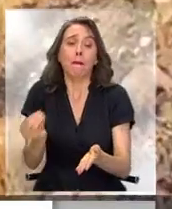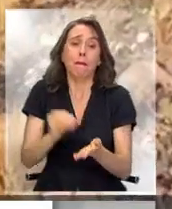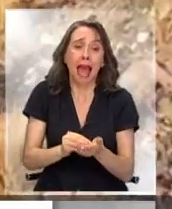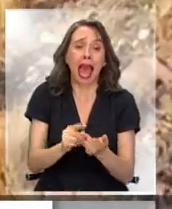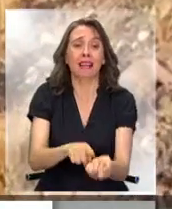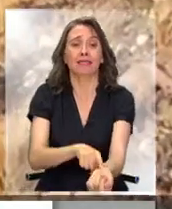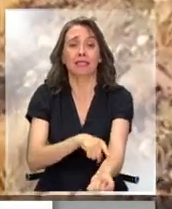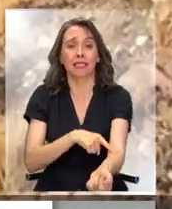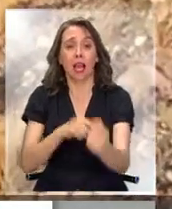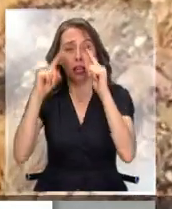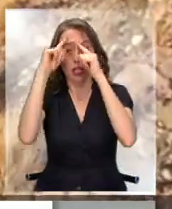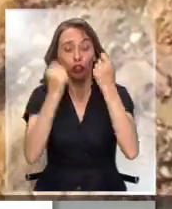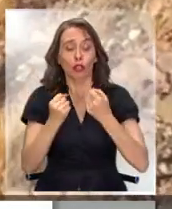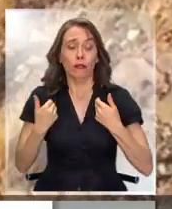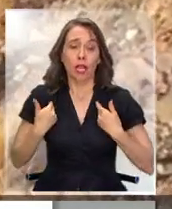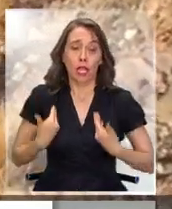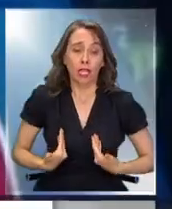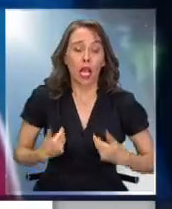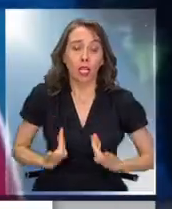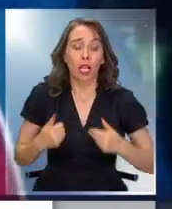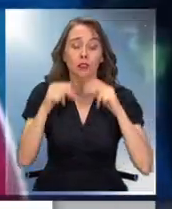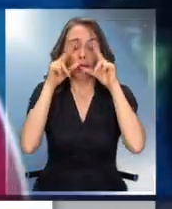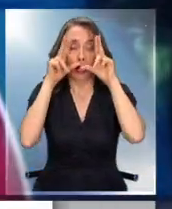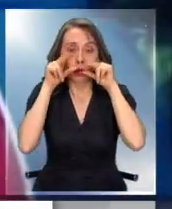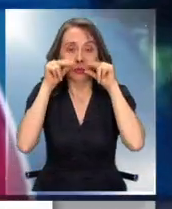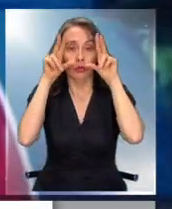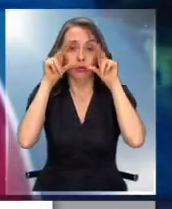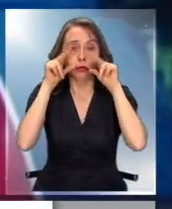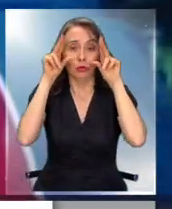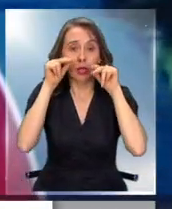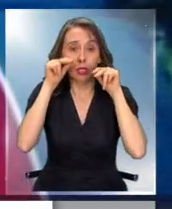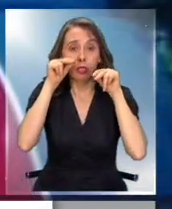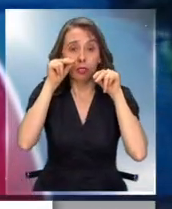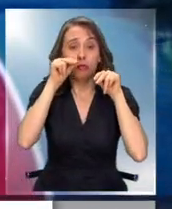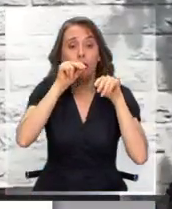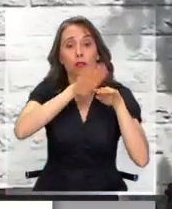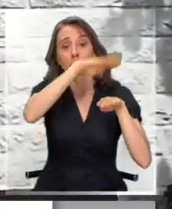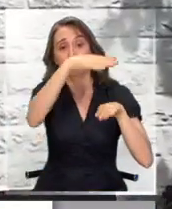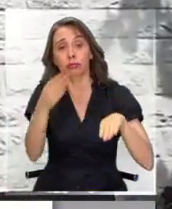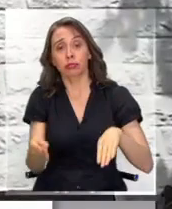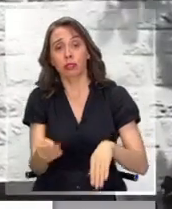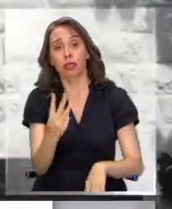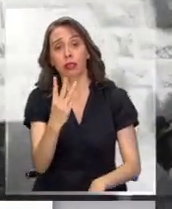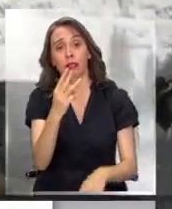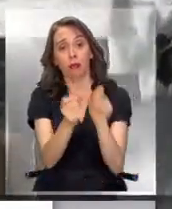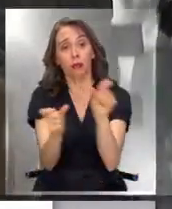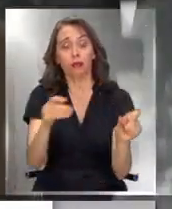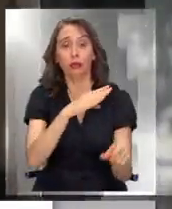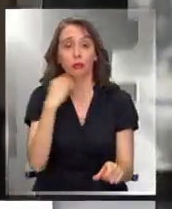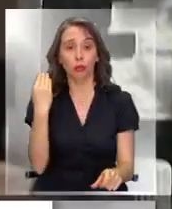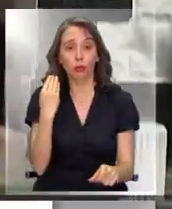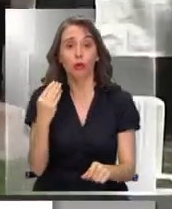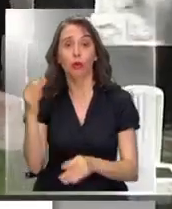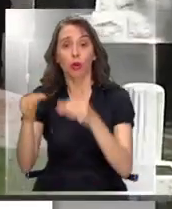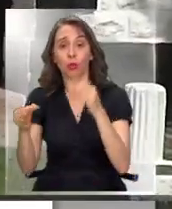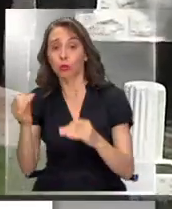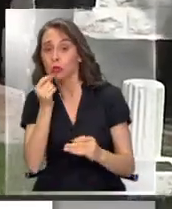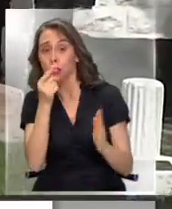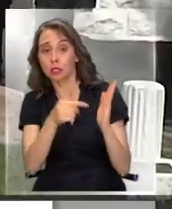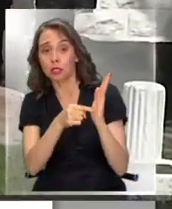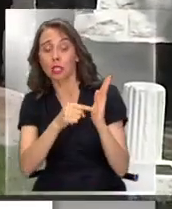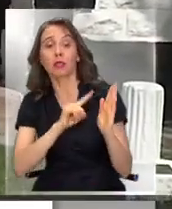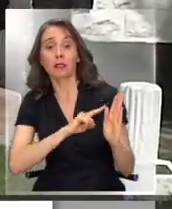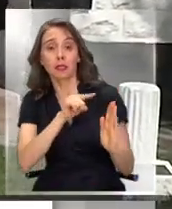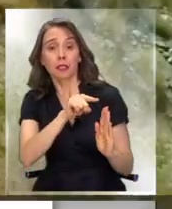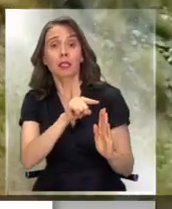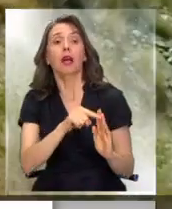un conductor vencido por el sueño dejó tres fallecidos homicidio culposo por ser más